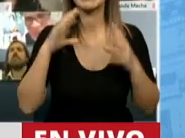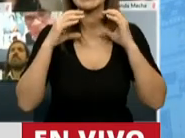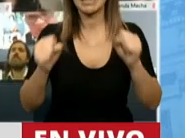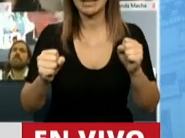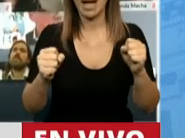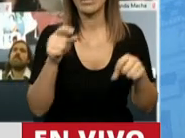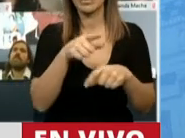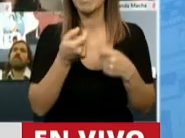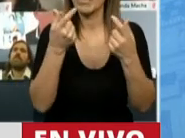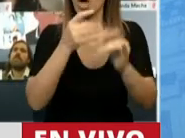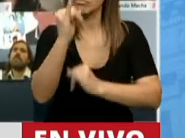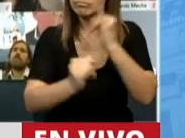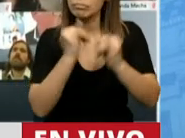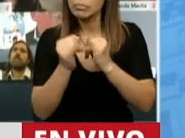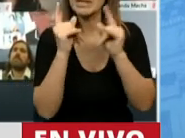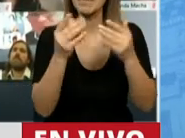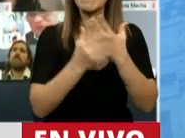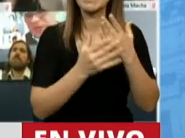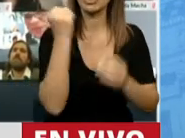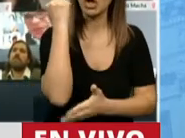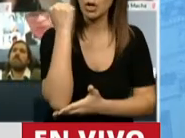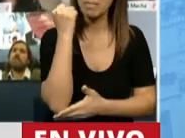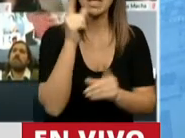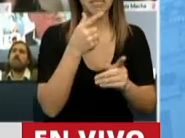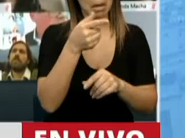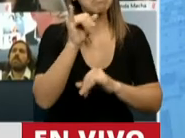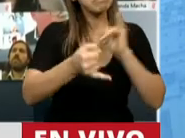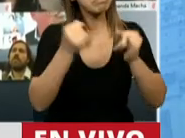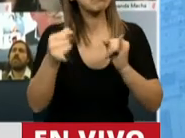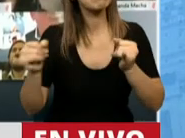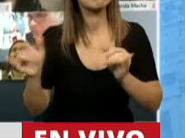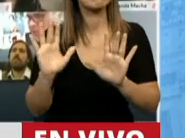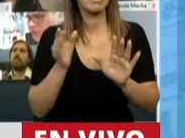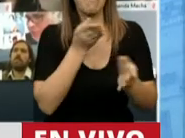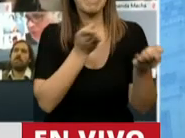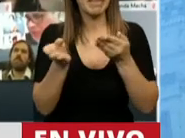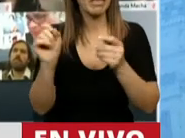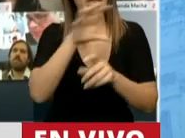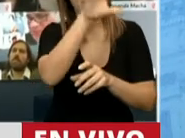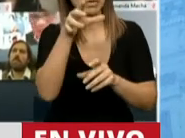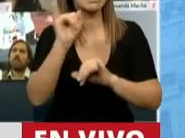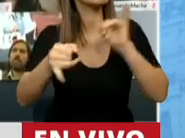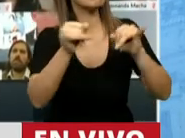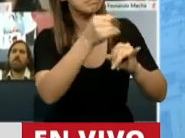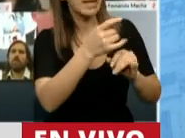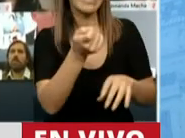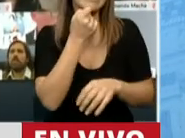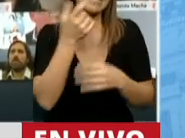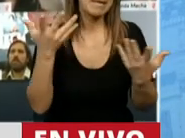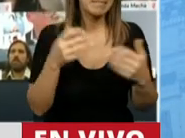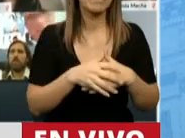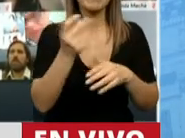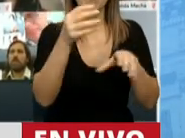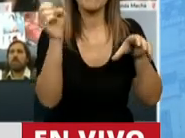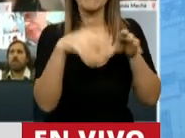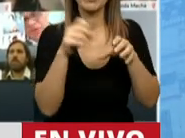las explicaciones, el ministro de Economía accedió a muchas de las solicitudes que hicieron las provincias, por ejemplo, el Fondo